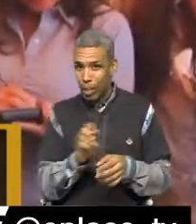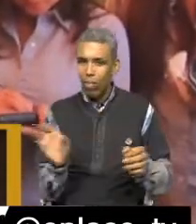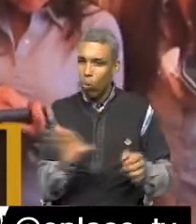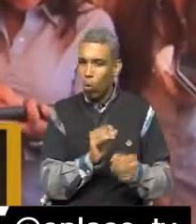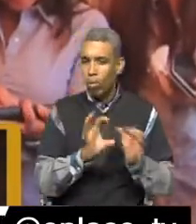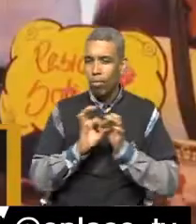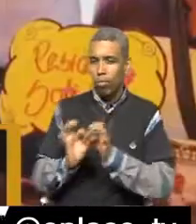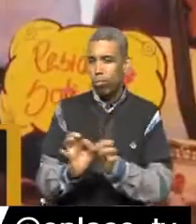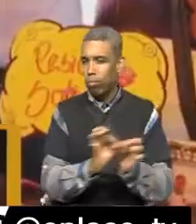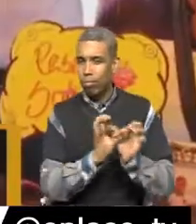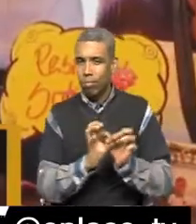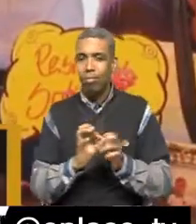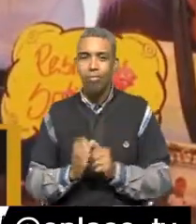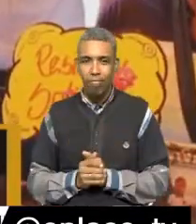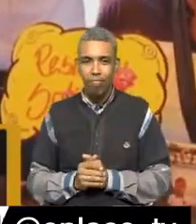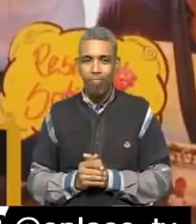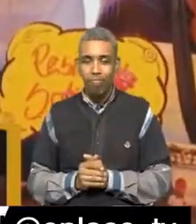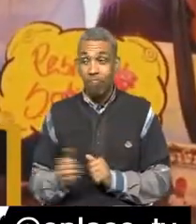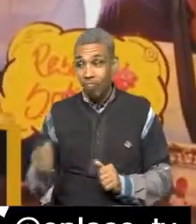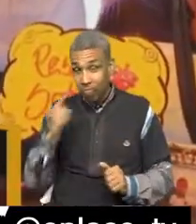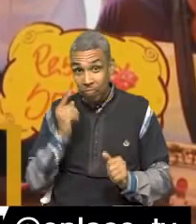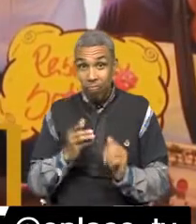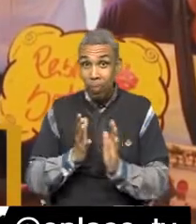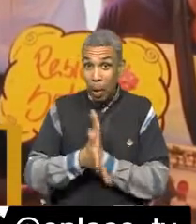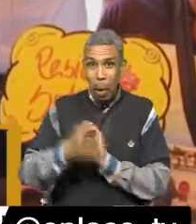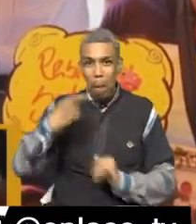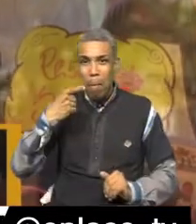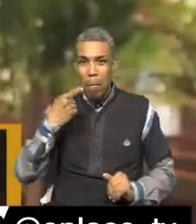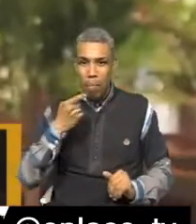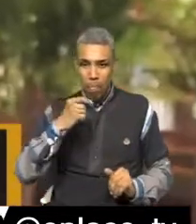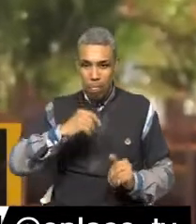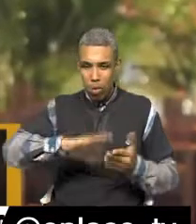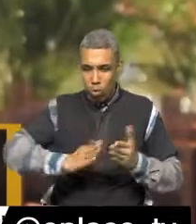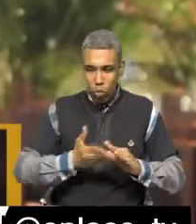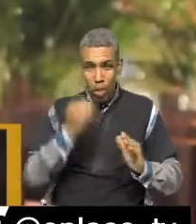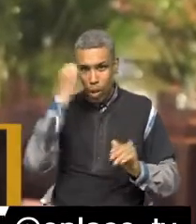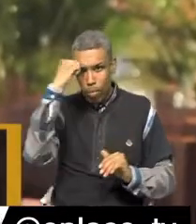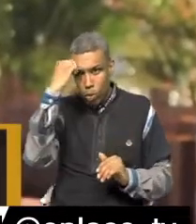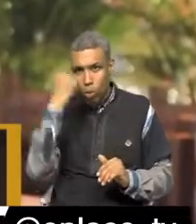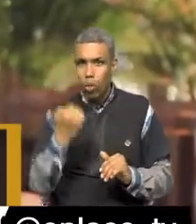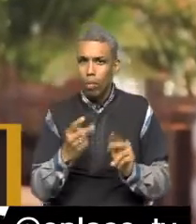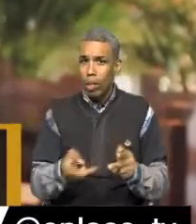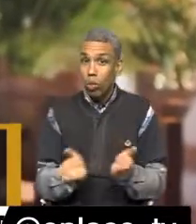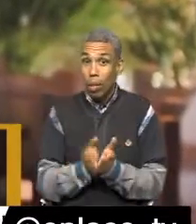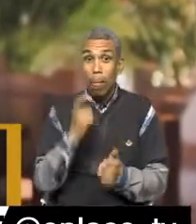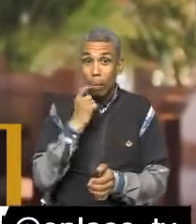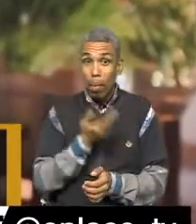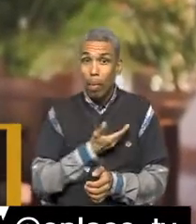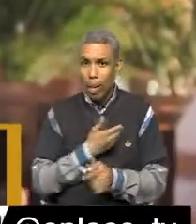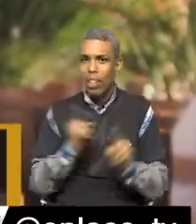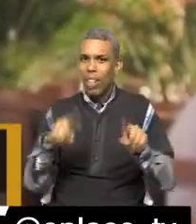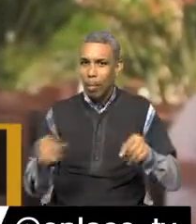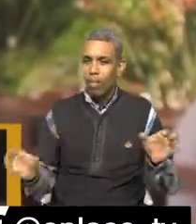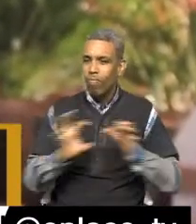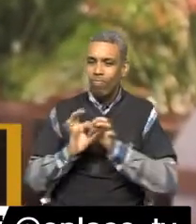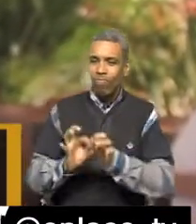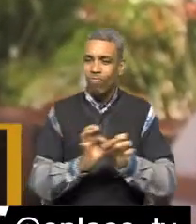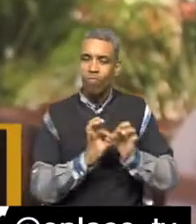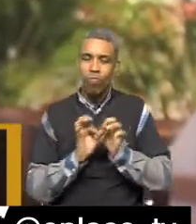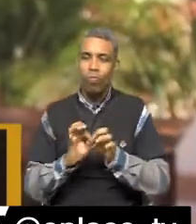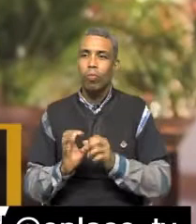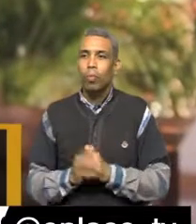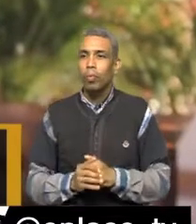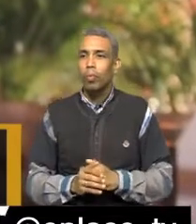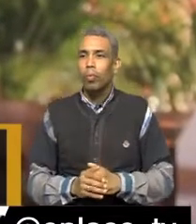proyecto educativo y ambiental es la vinculación de los padres en las actividades. Es una escuela donde la articulación con